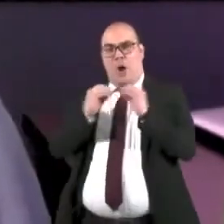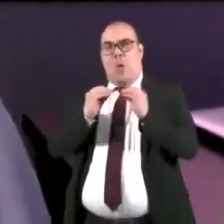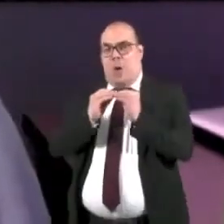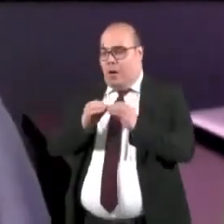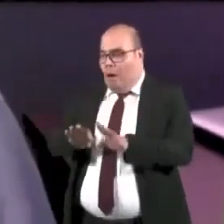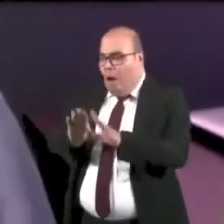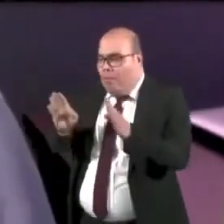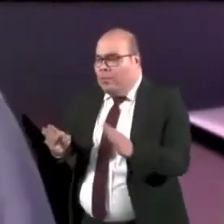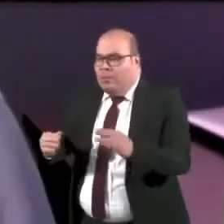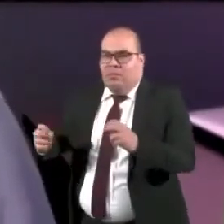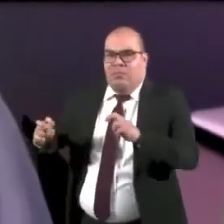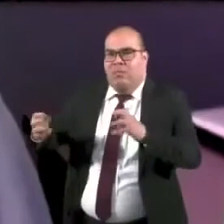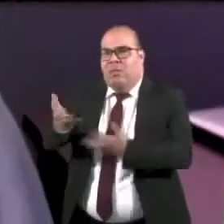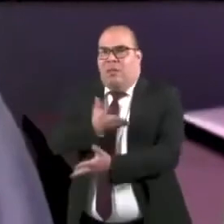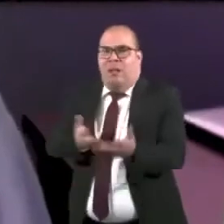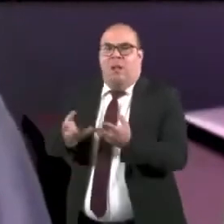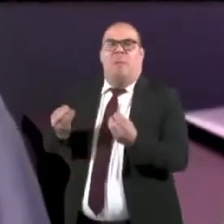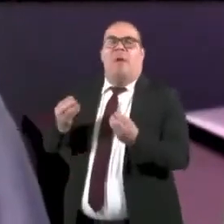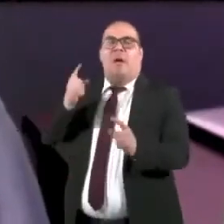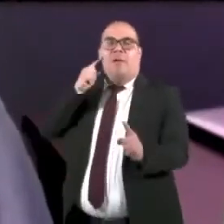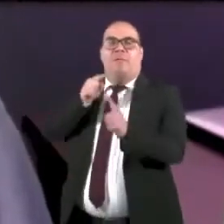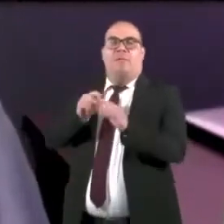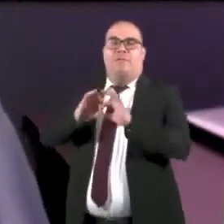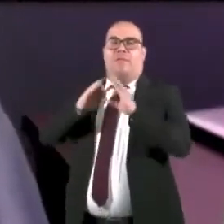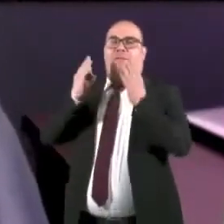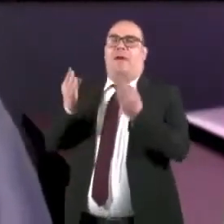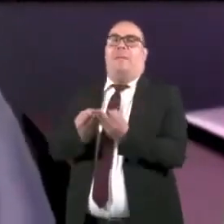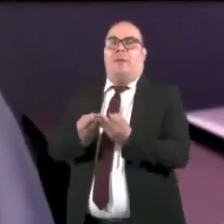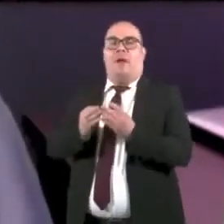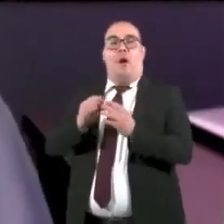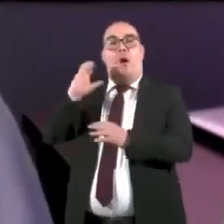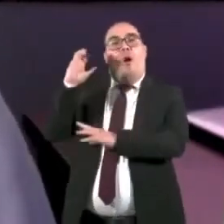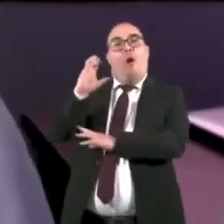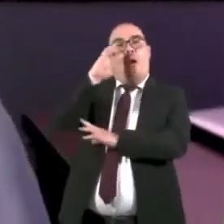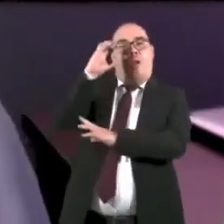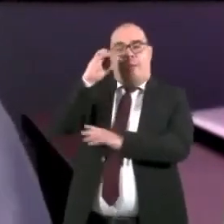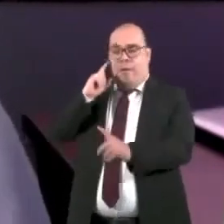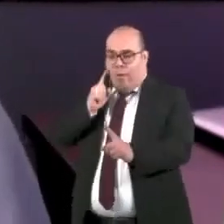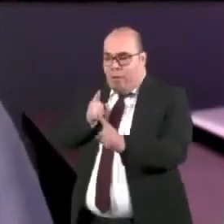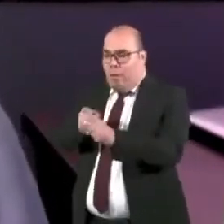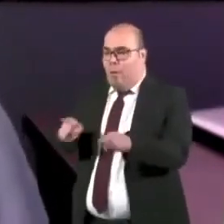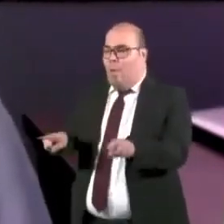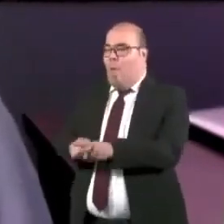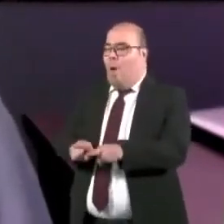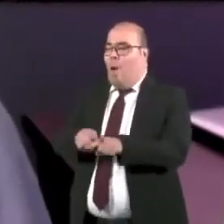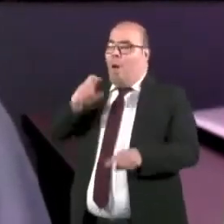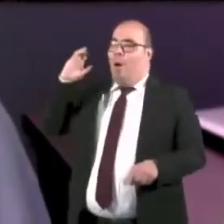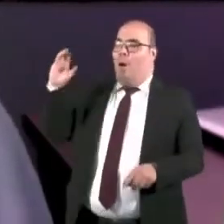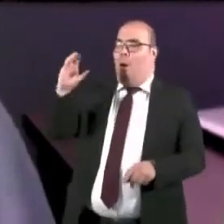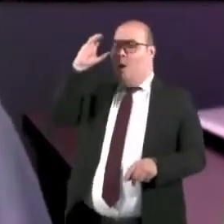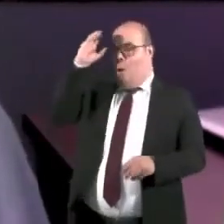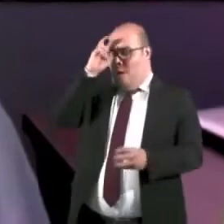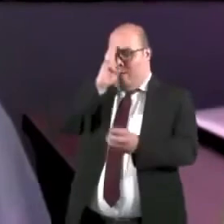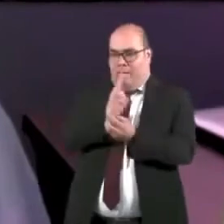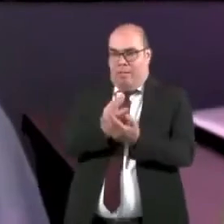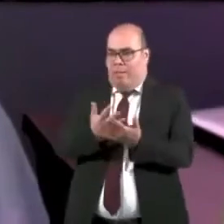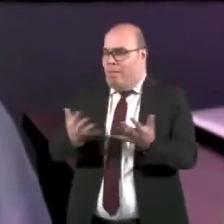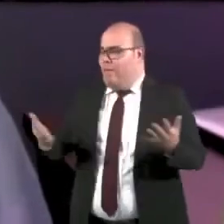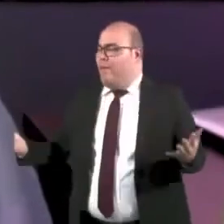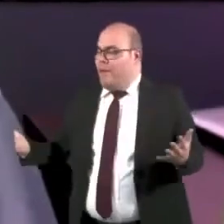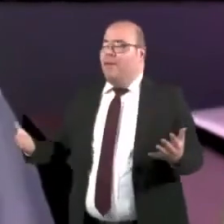mínimas para que la familia colombiana nos reconciliemos y construyamos la Colombia diversa, la Colombia que